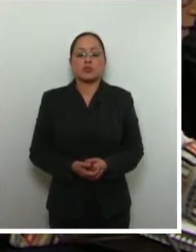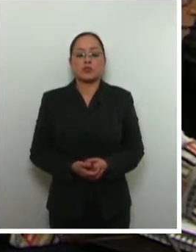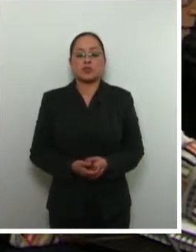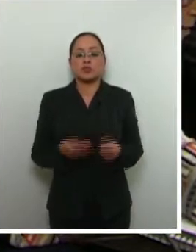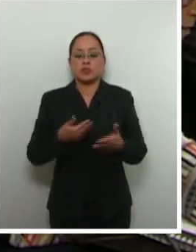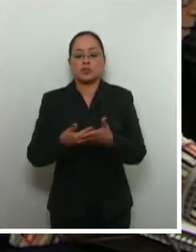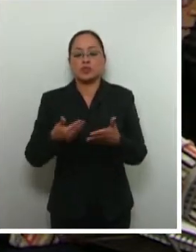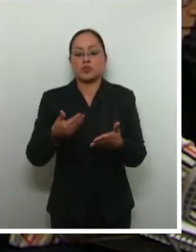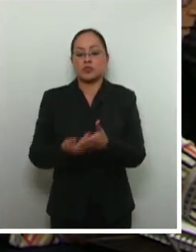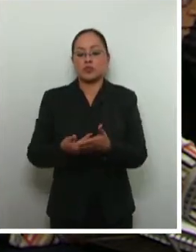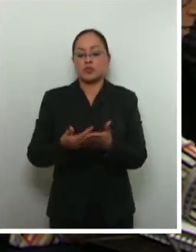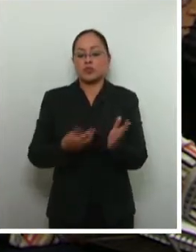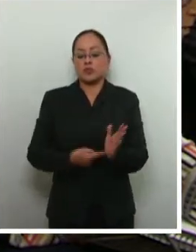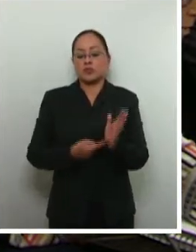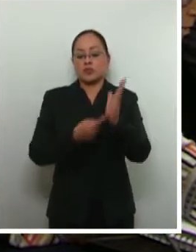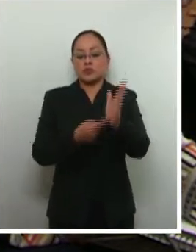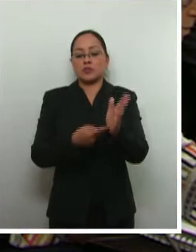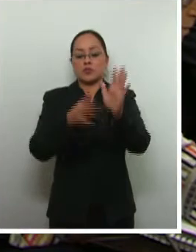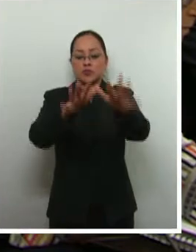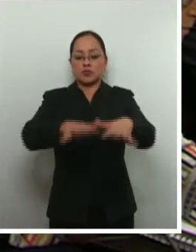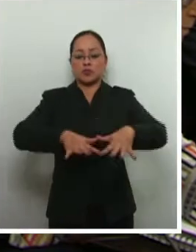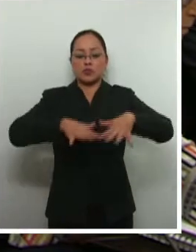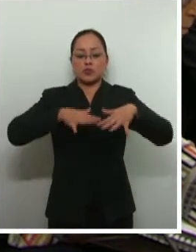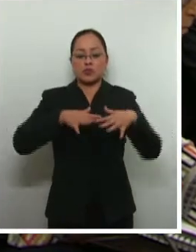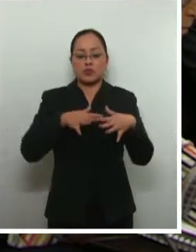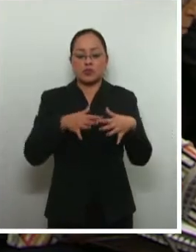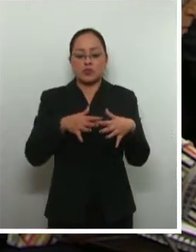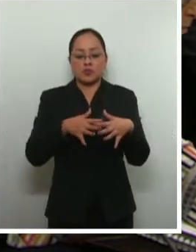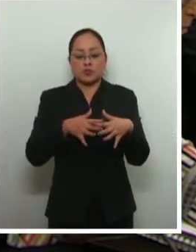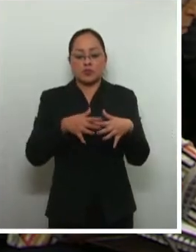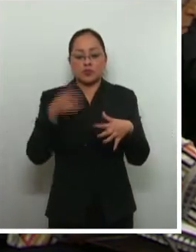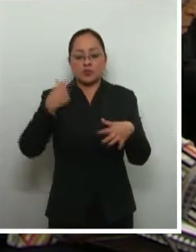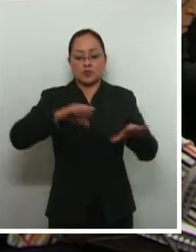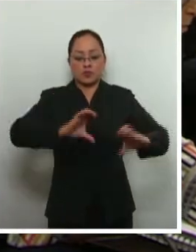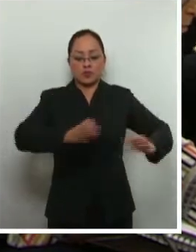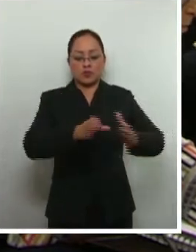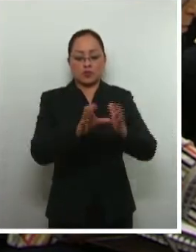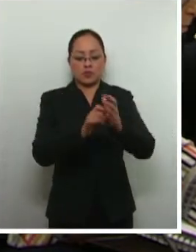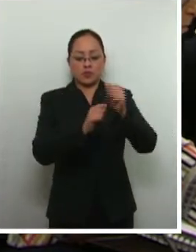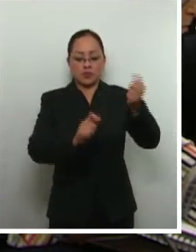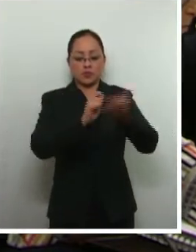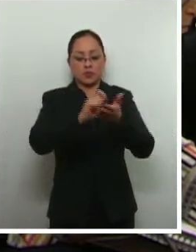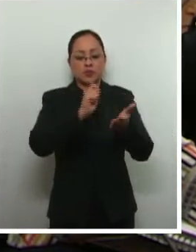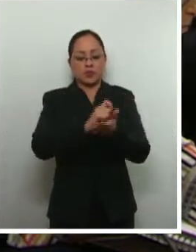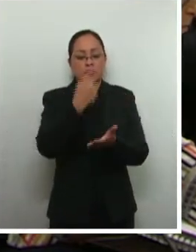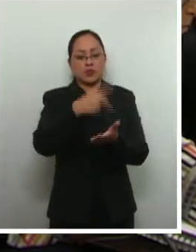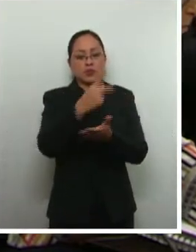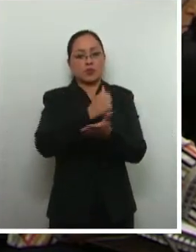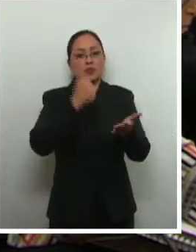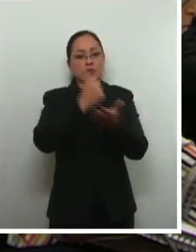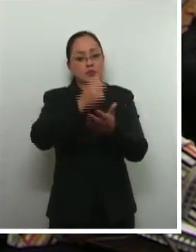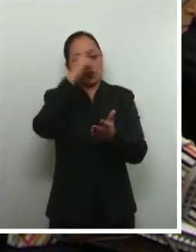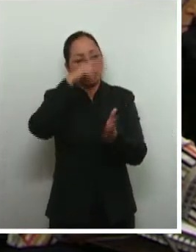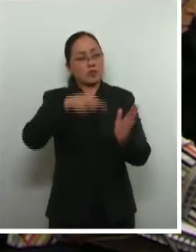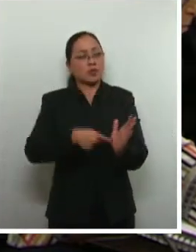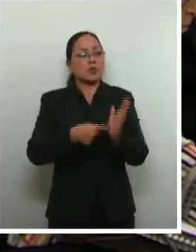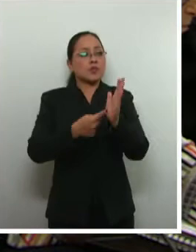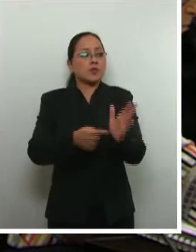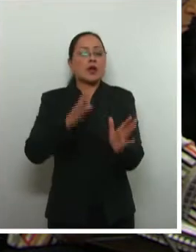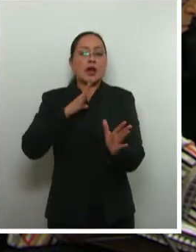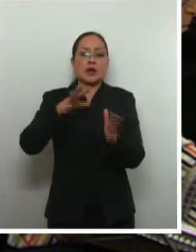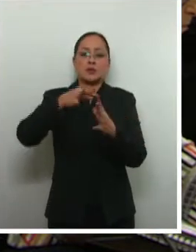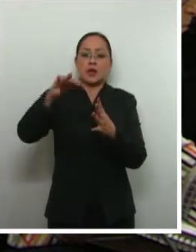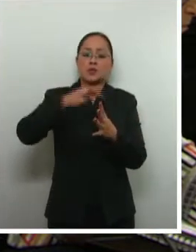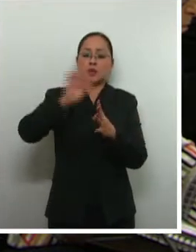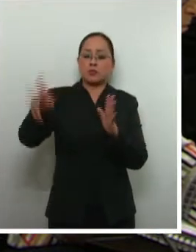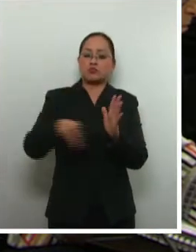En estos momentos está a consideración del Pleno de la Asamblea Constituyente de la Ciudad de México esta reserva que ha